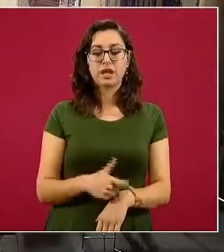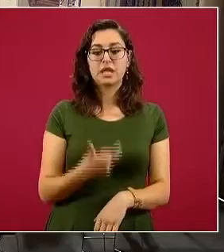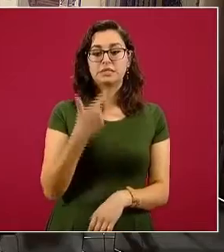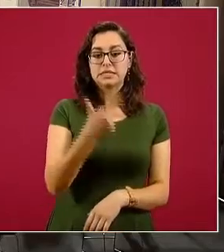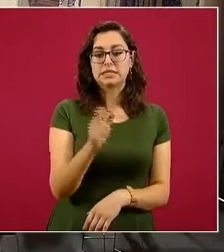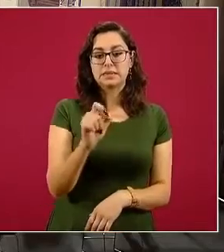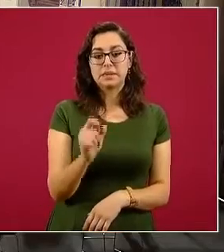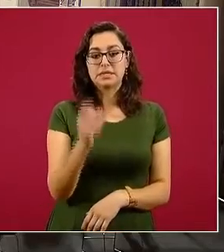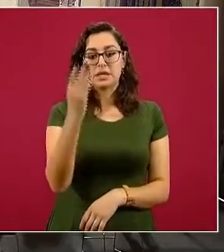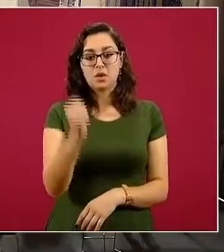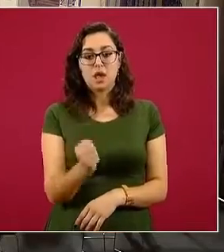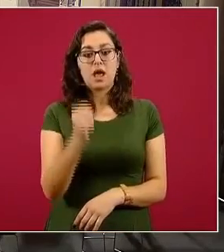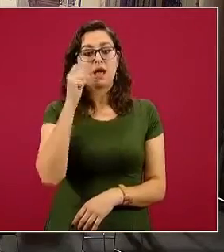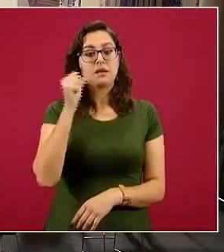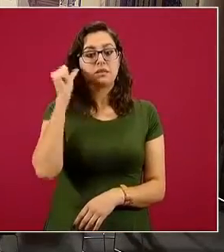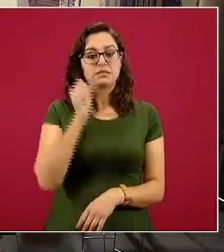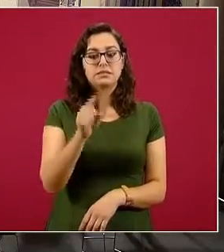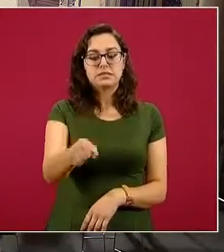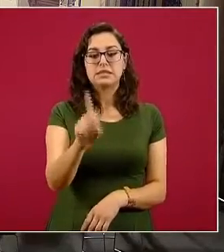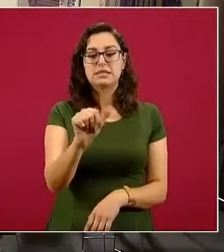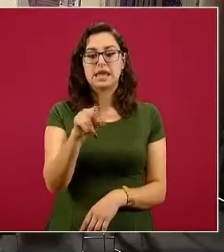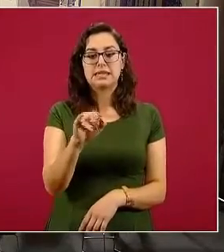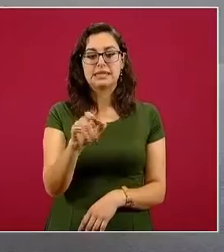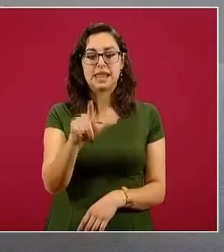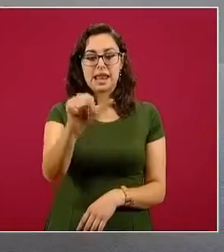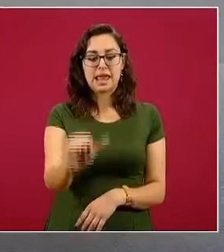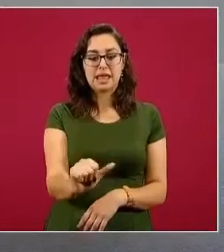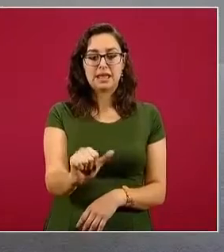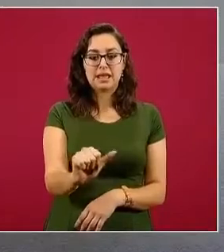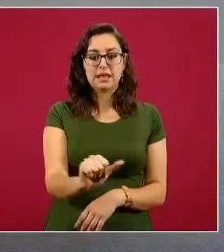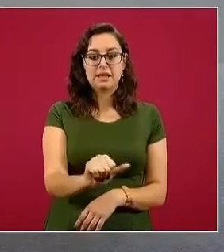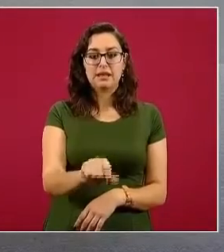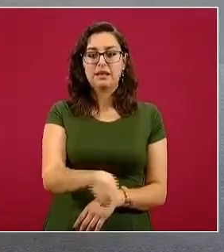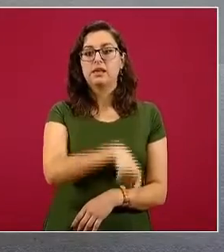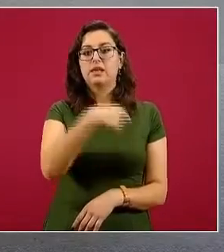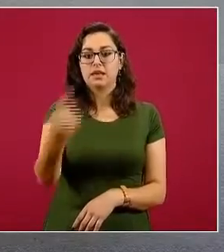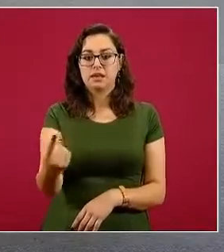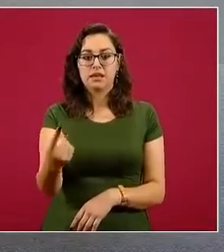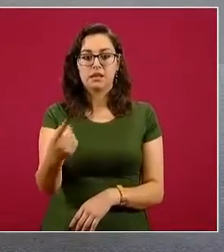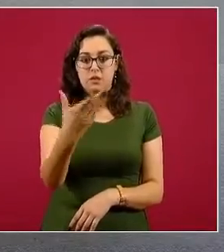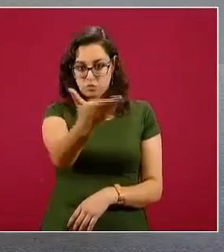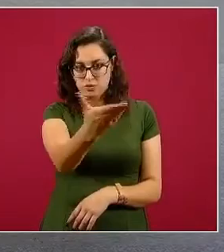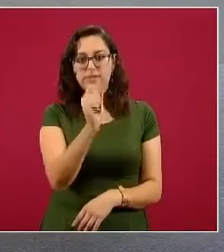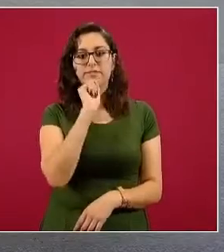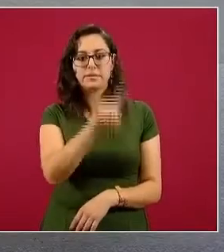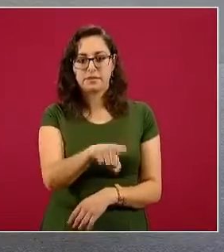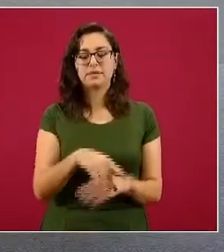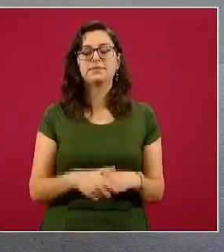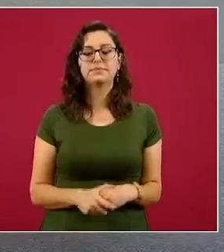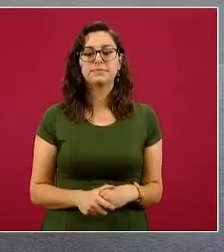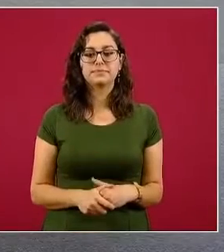quedó pendiente Daniela Pastrana de pie de página y vamos a seguirnos también con usted por acá.